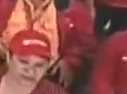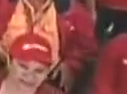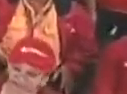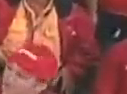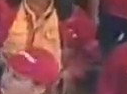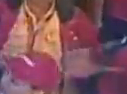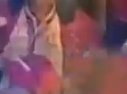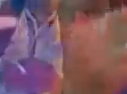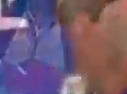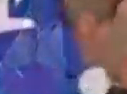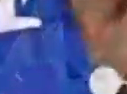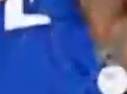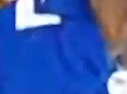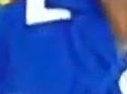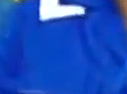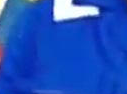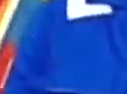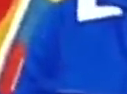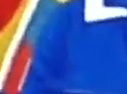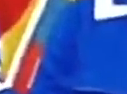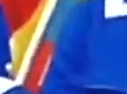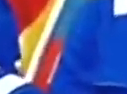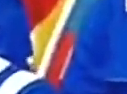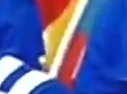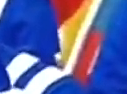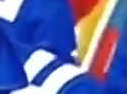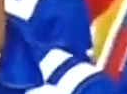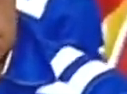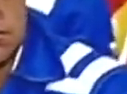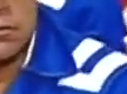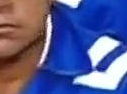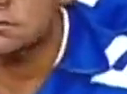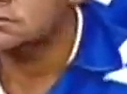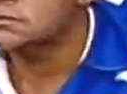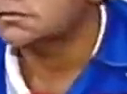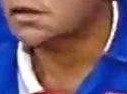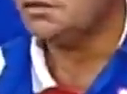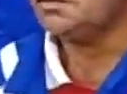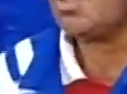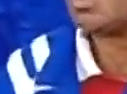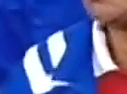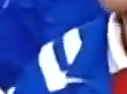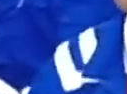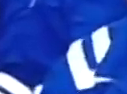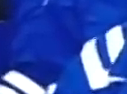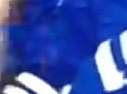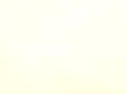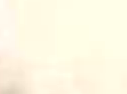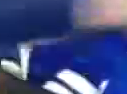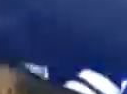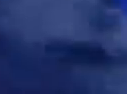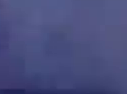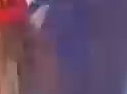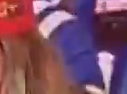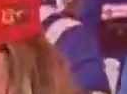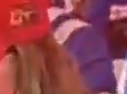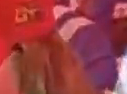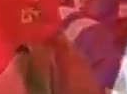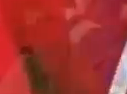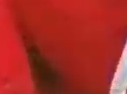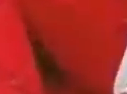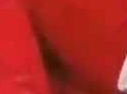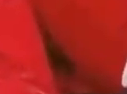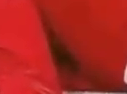el esfuerzo y la valentía de plantarse frente a las pretensiones de los enemigos de la patria, sentenció el jefe de